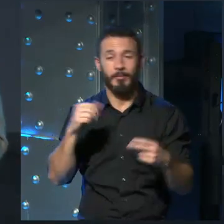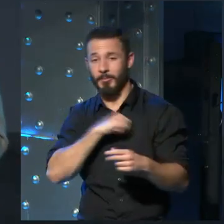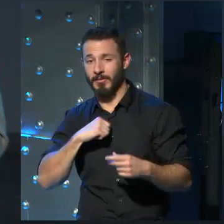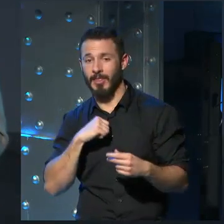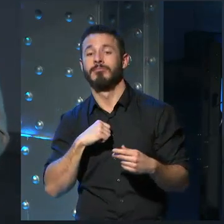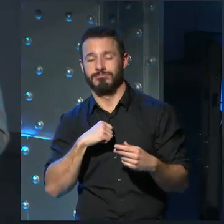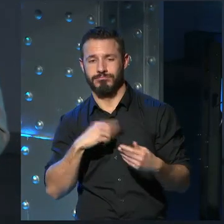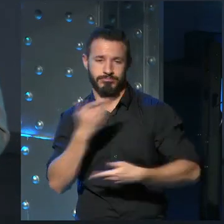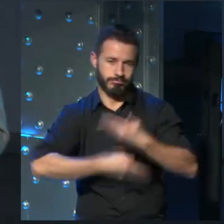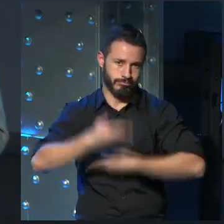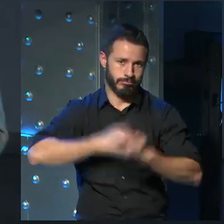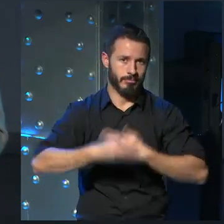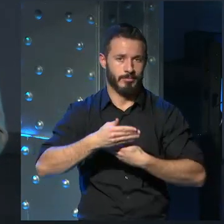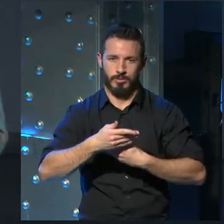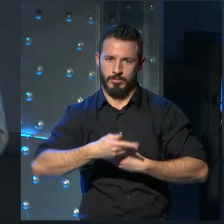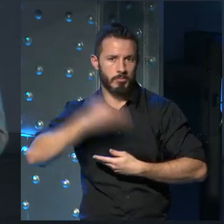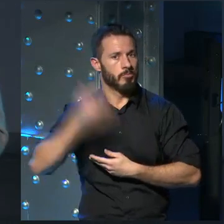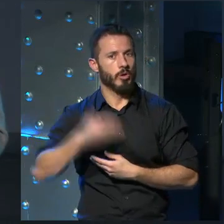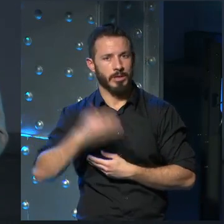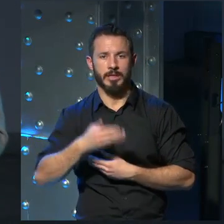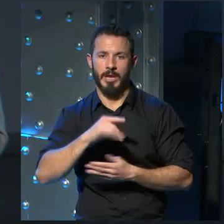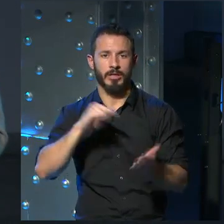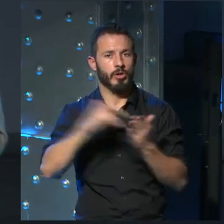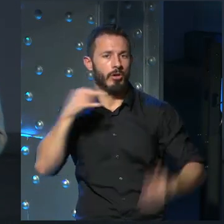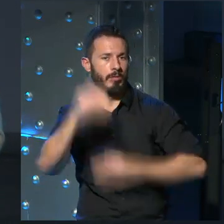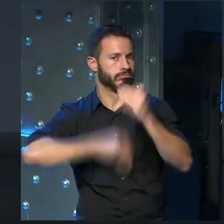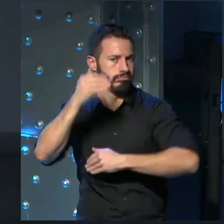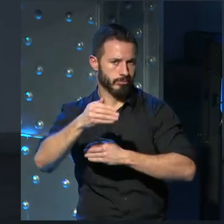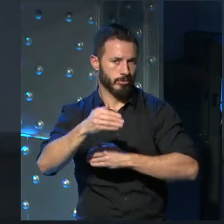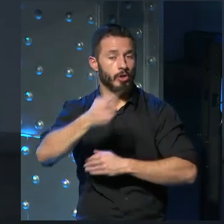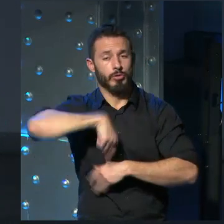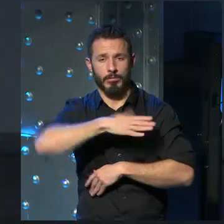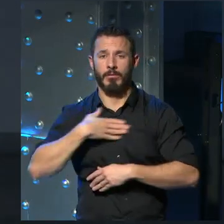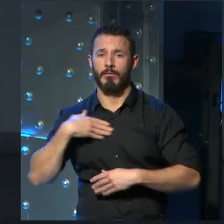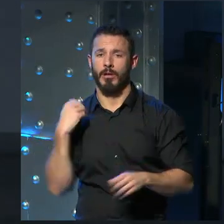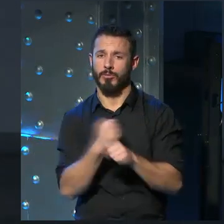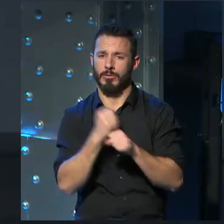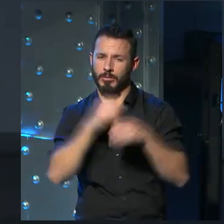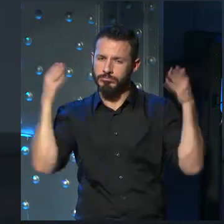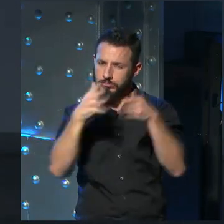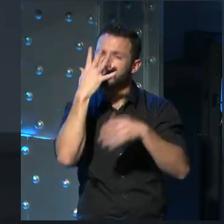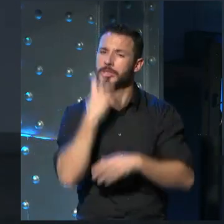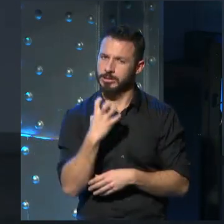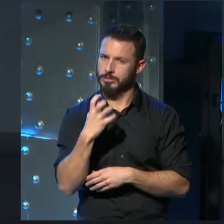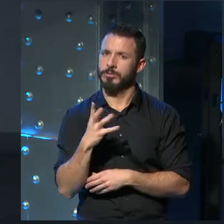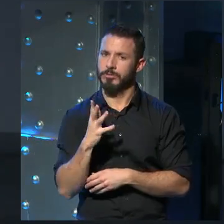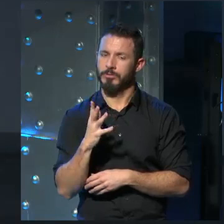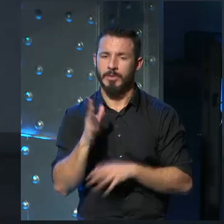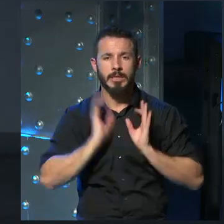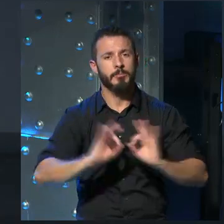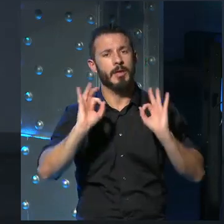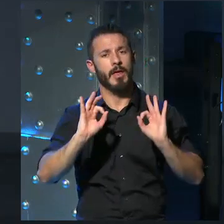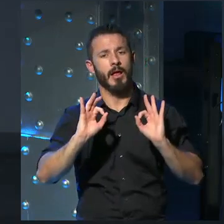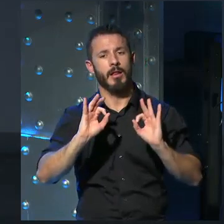desarrollo que tenga que ver con la innovación tecnológica. Y nosotros ahí queremos trabajar muy en serio y en especial en el